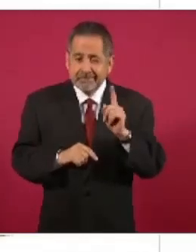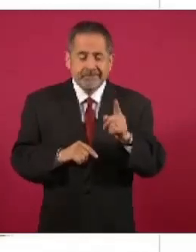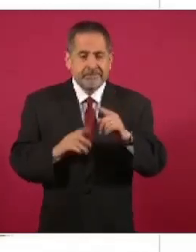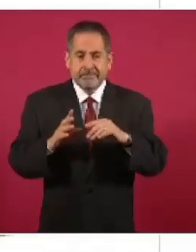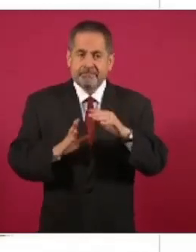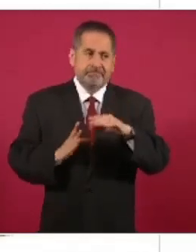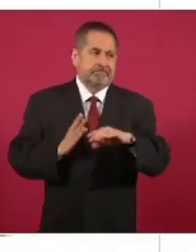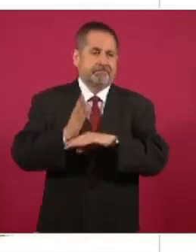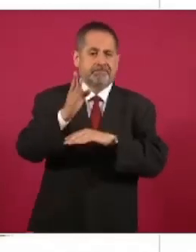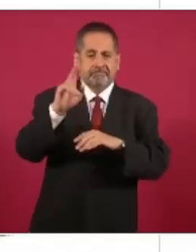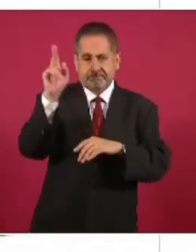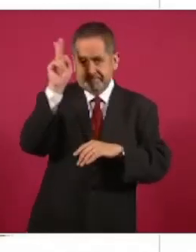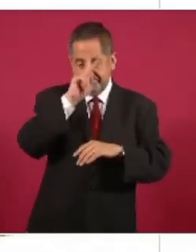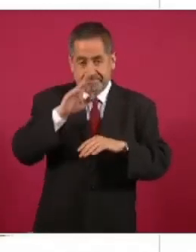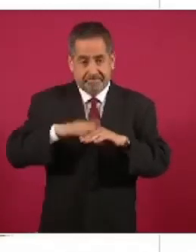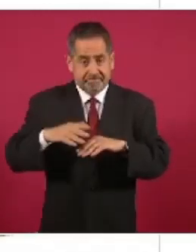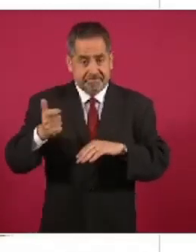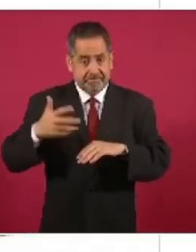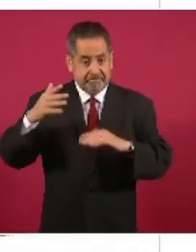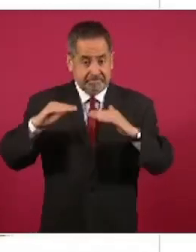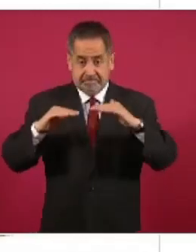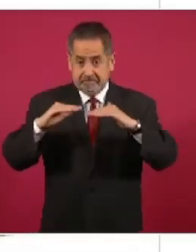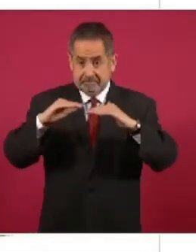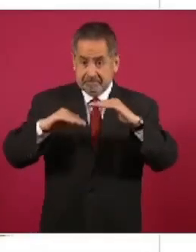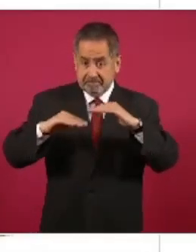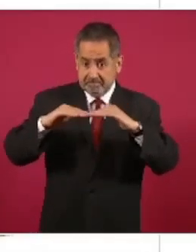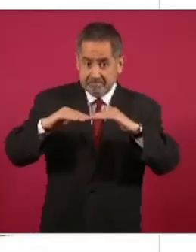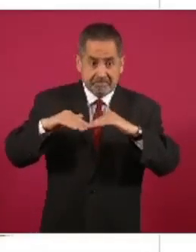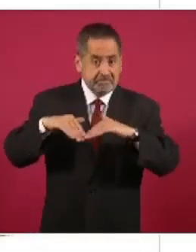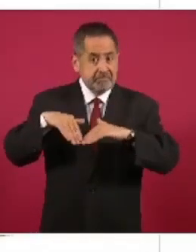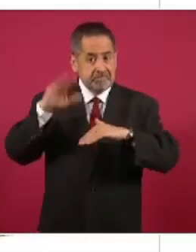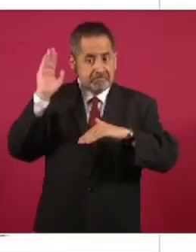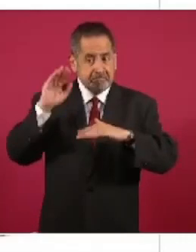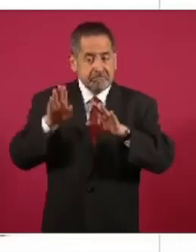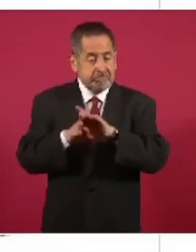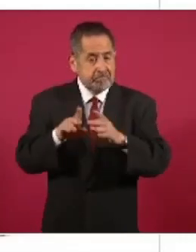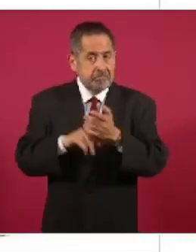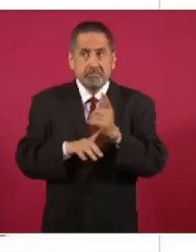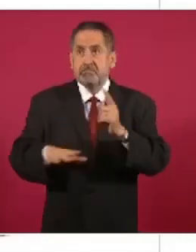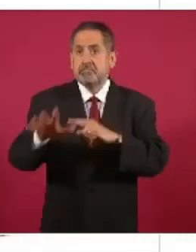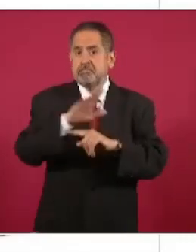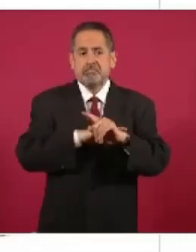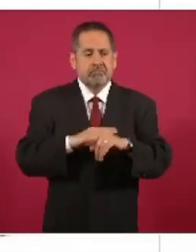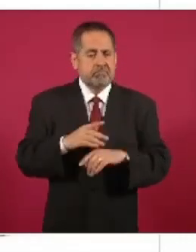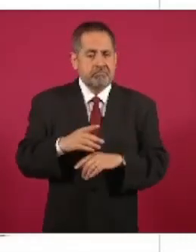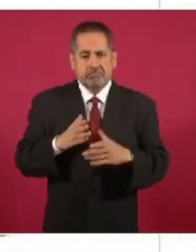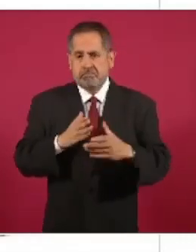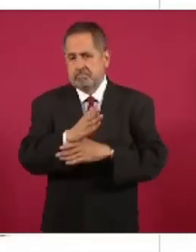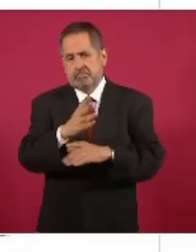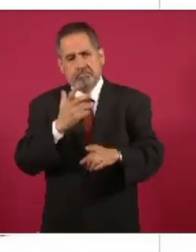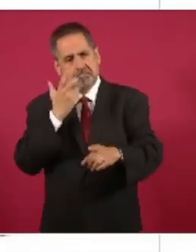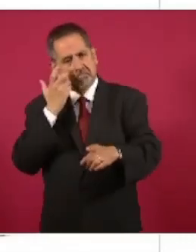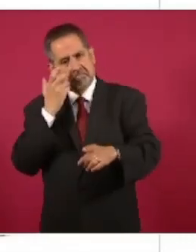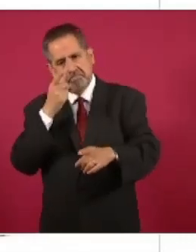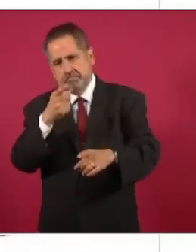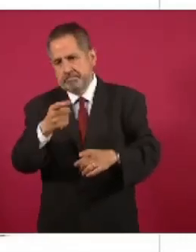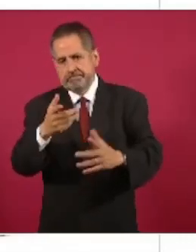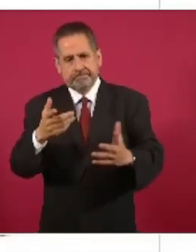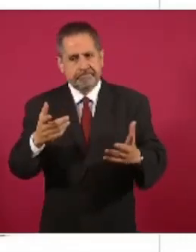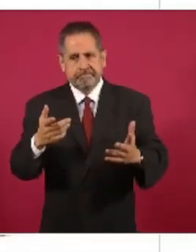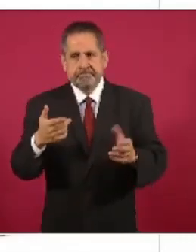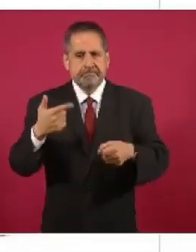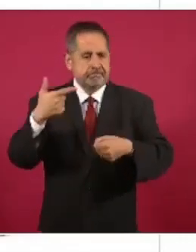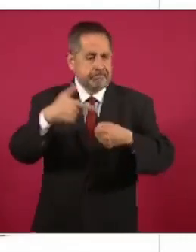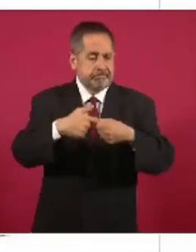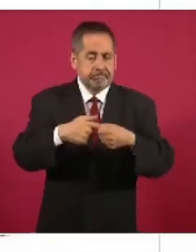del promedio, no solo de su marca, sino del promedio de la región. Se pasaron de rosca